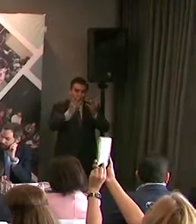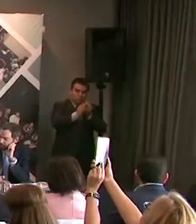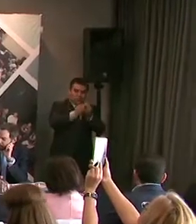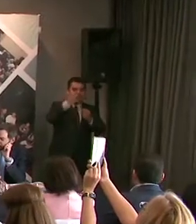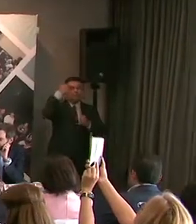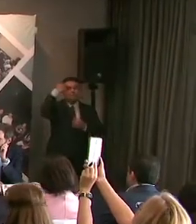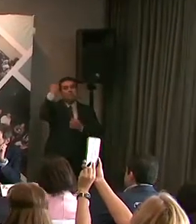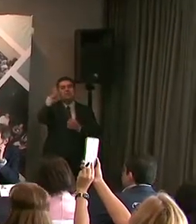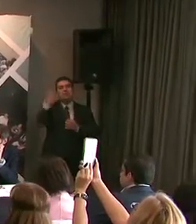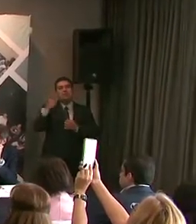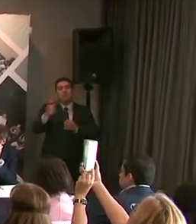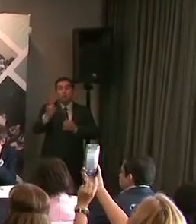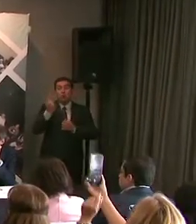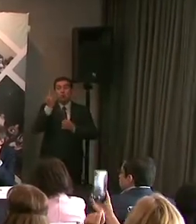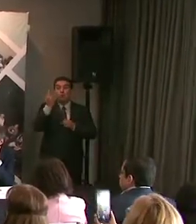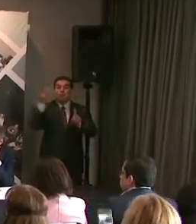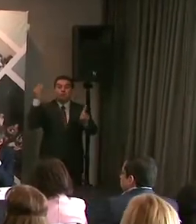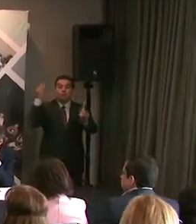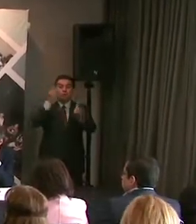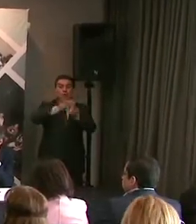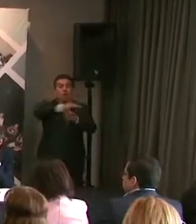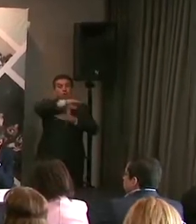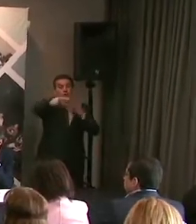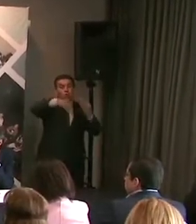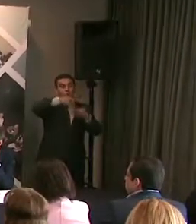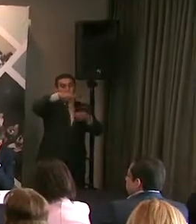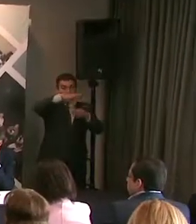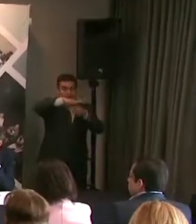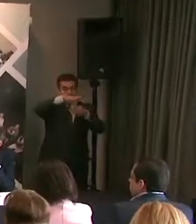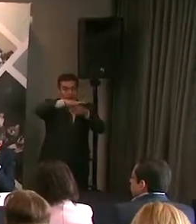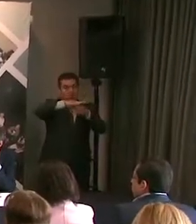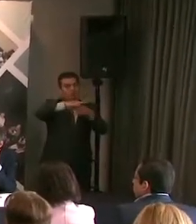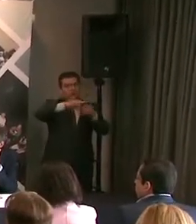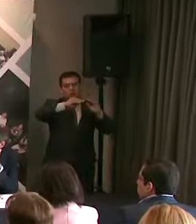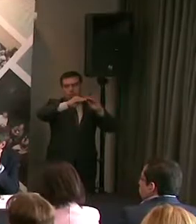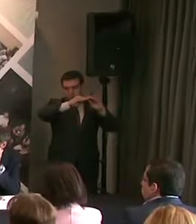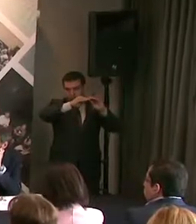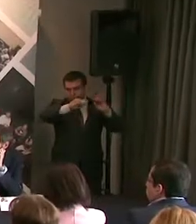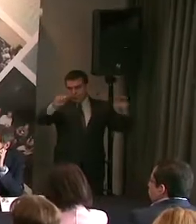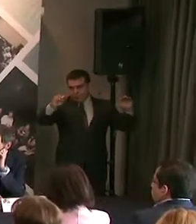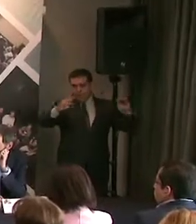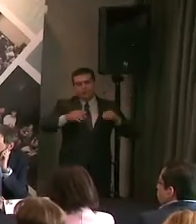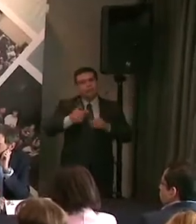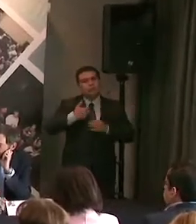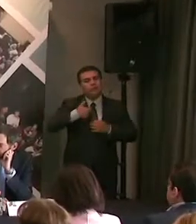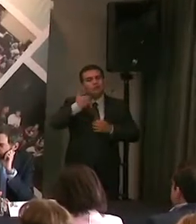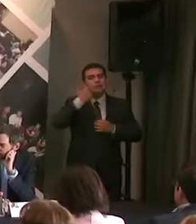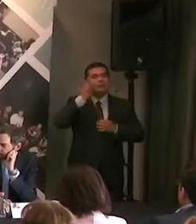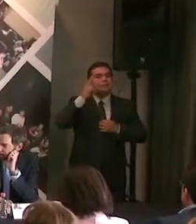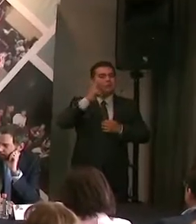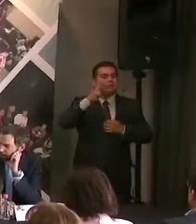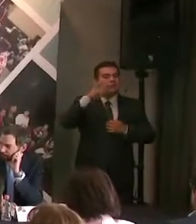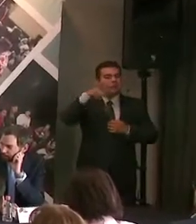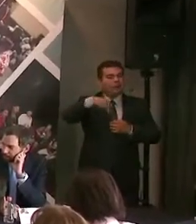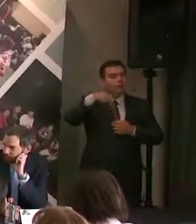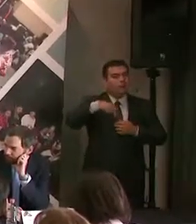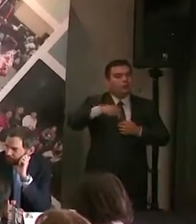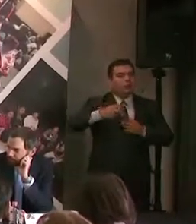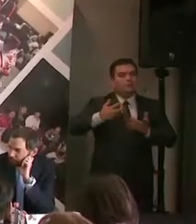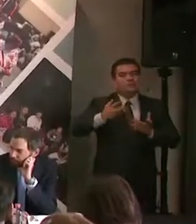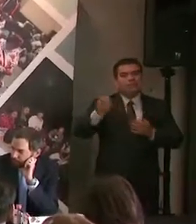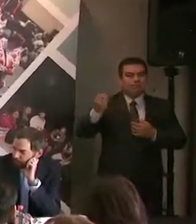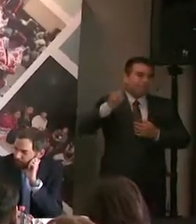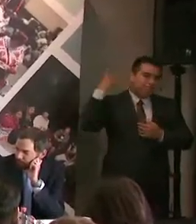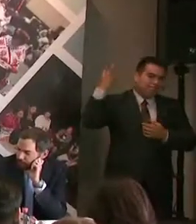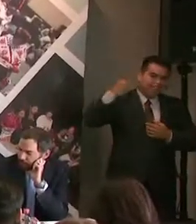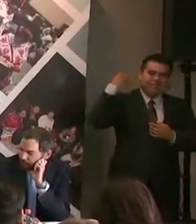generación de una verdadera democracia paritaria. Creo que el desarrollo de este tipo de eventos, de foros que